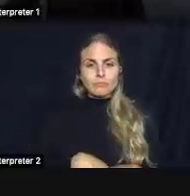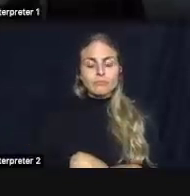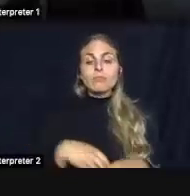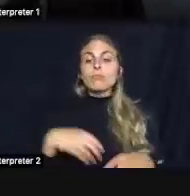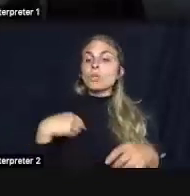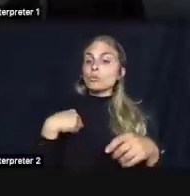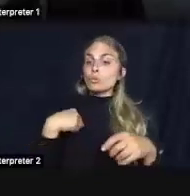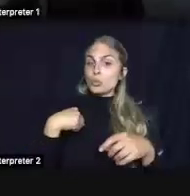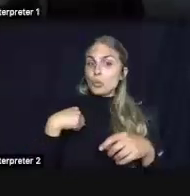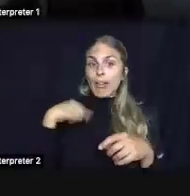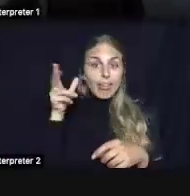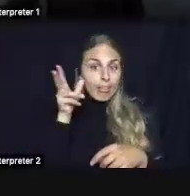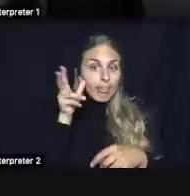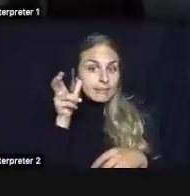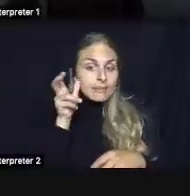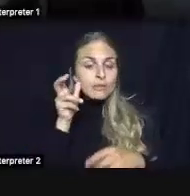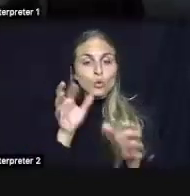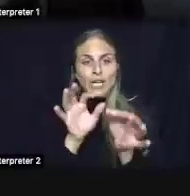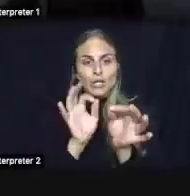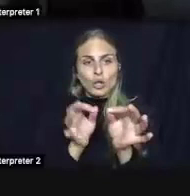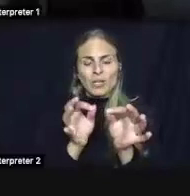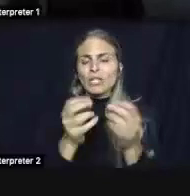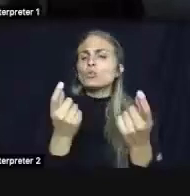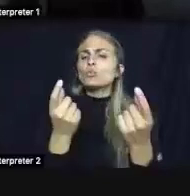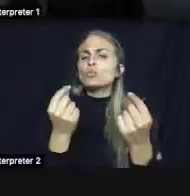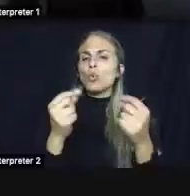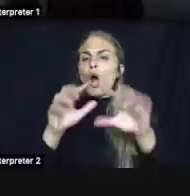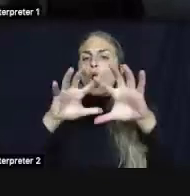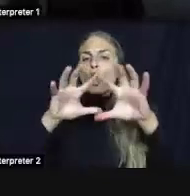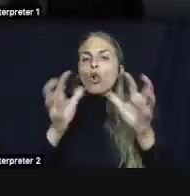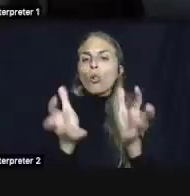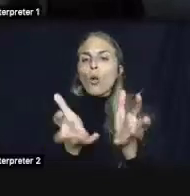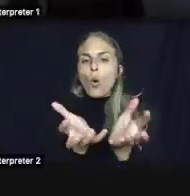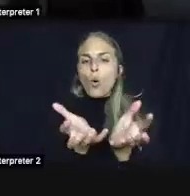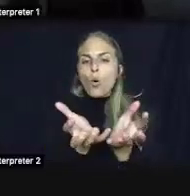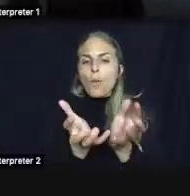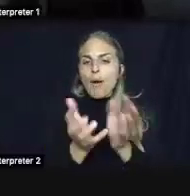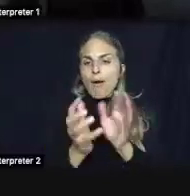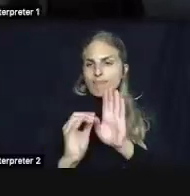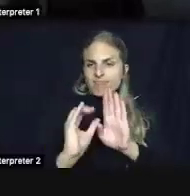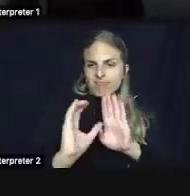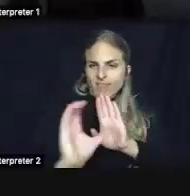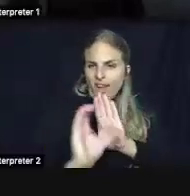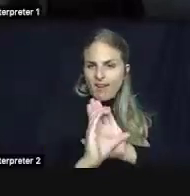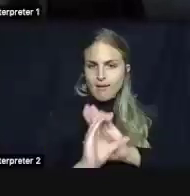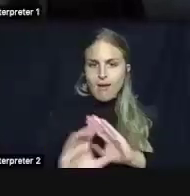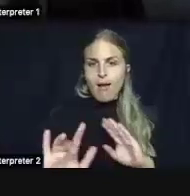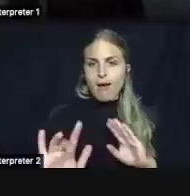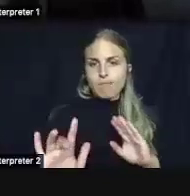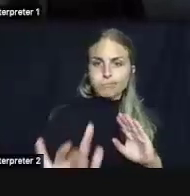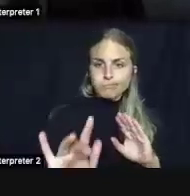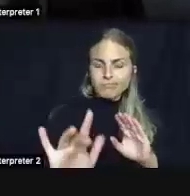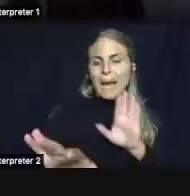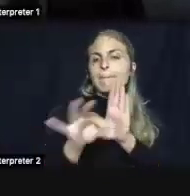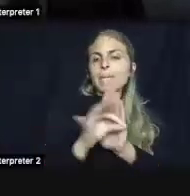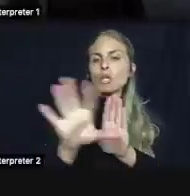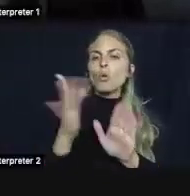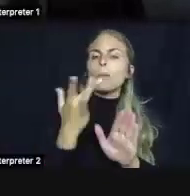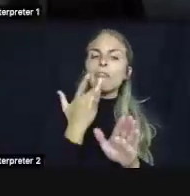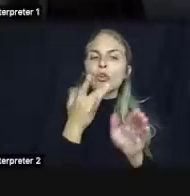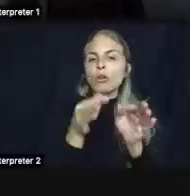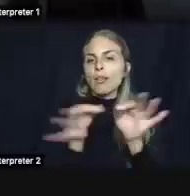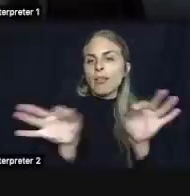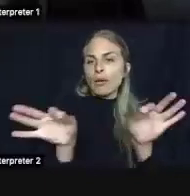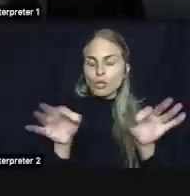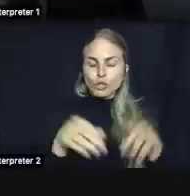Para escuchar la interpretación en su computadora, haga clic en el icono de globo terráqueo en la parte inferior de la pantalla